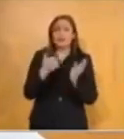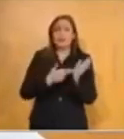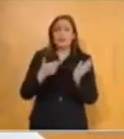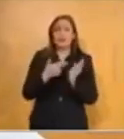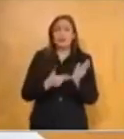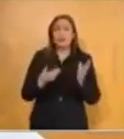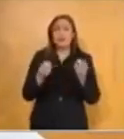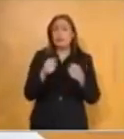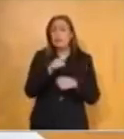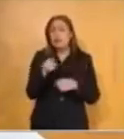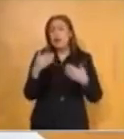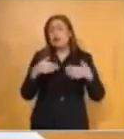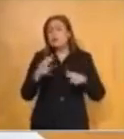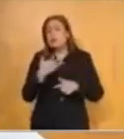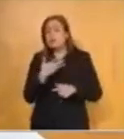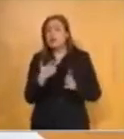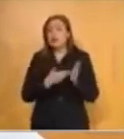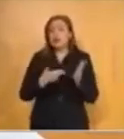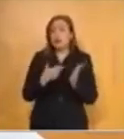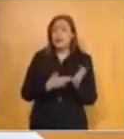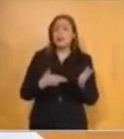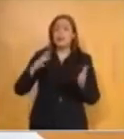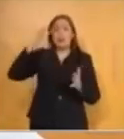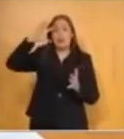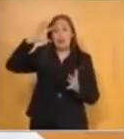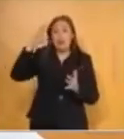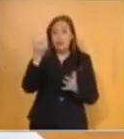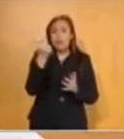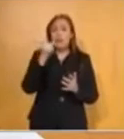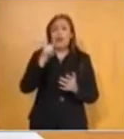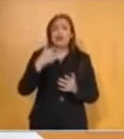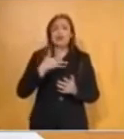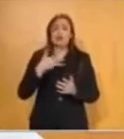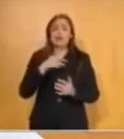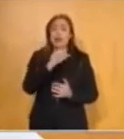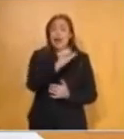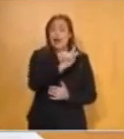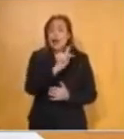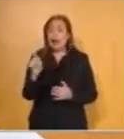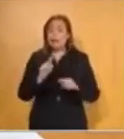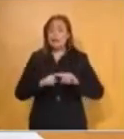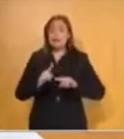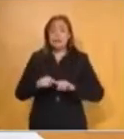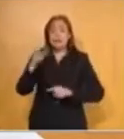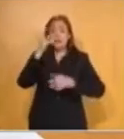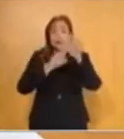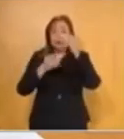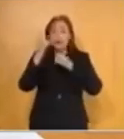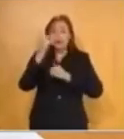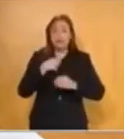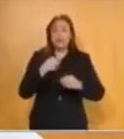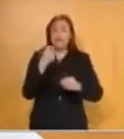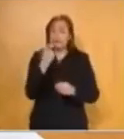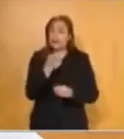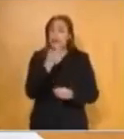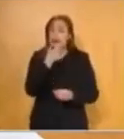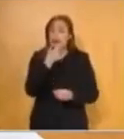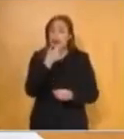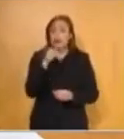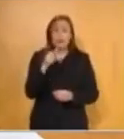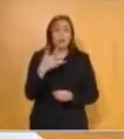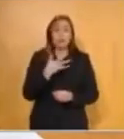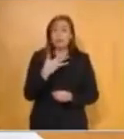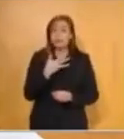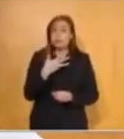con herramientas tecnológicas en las cuales pueden encontrar aplicaciones de apoyo para aprender el segundo idioma. Si tú no tienes